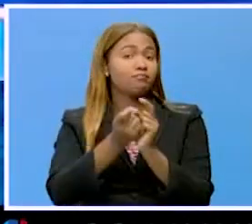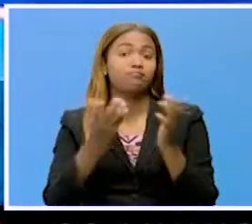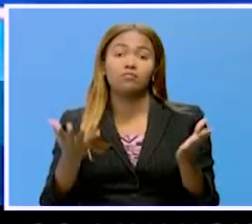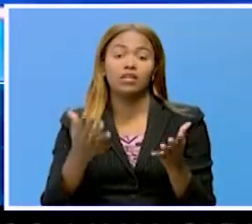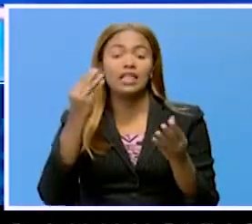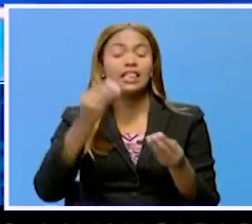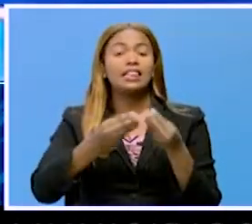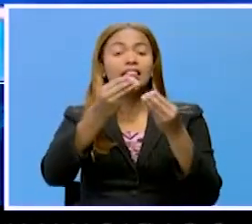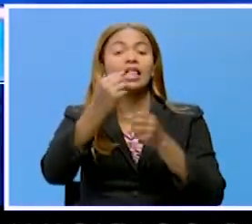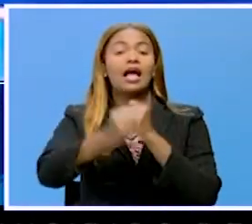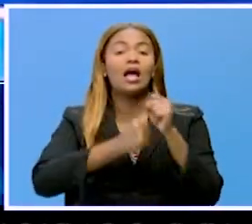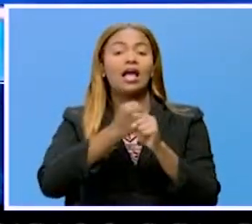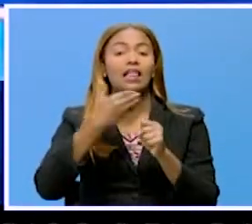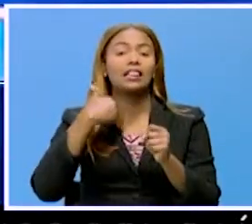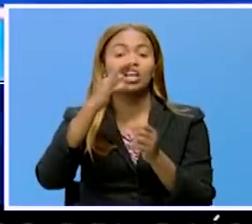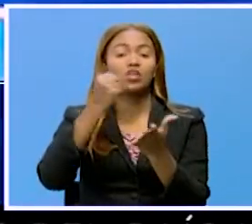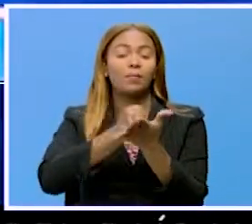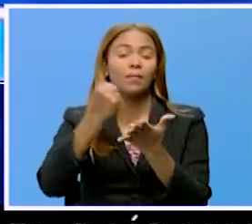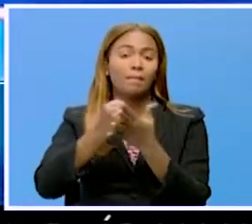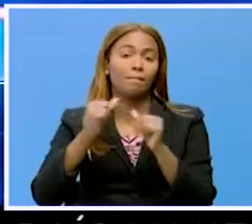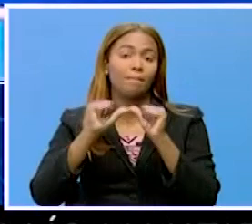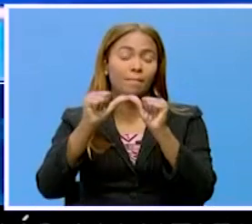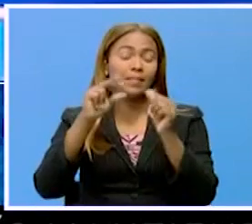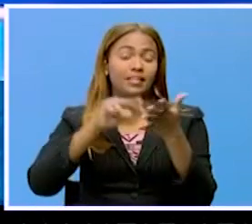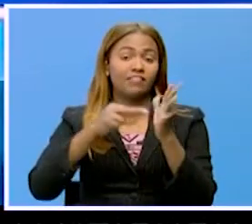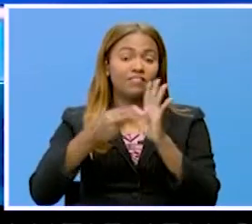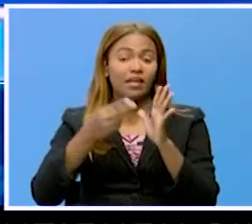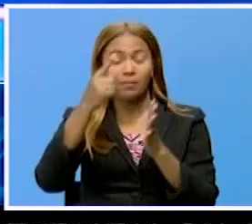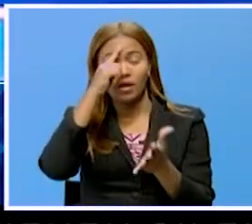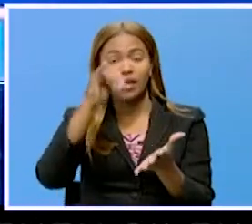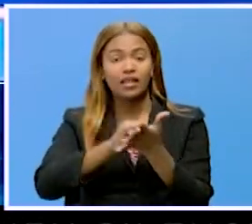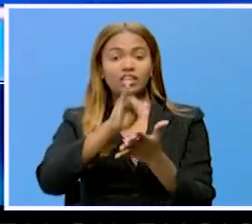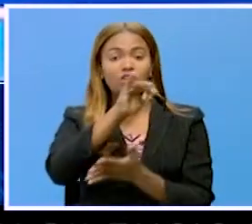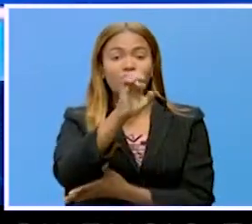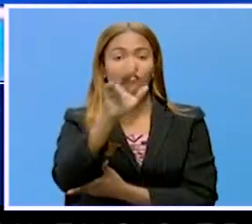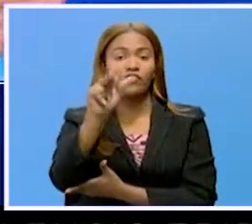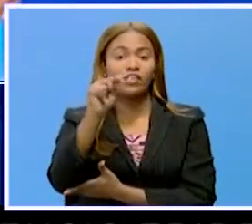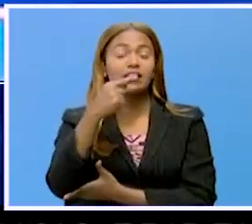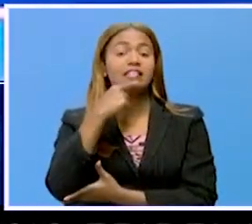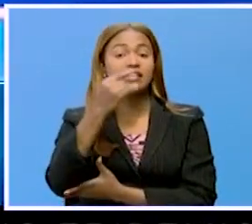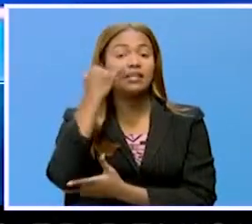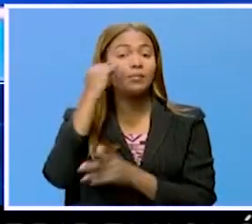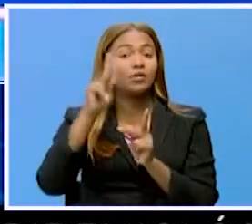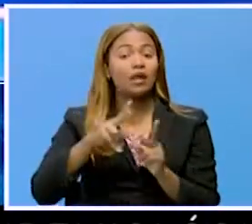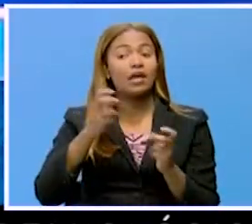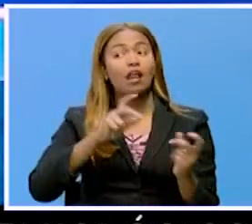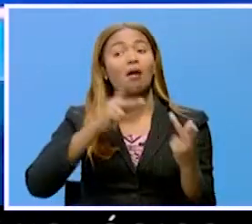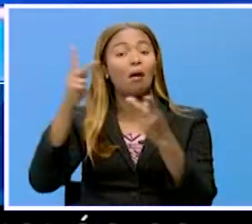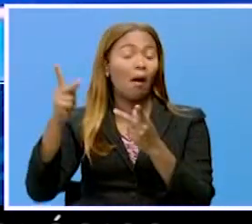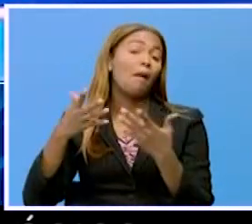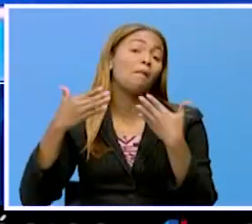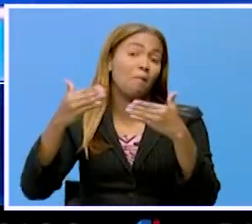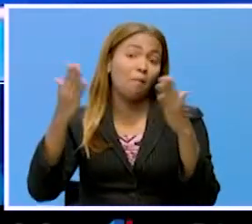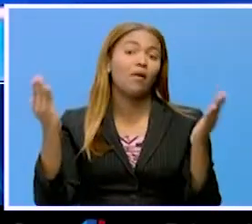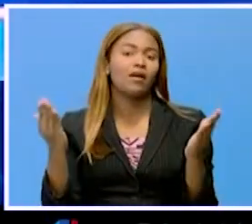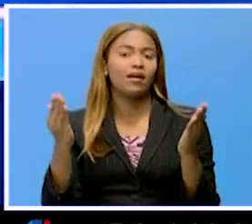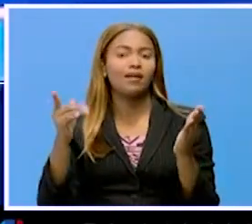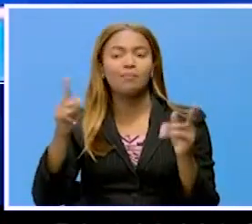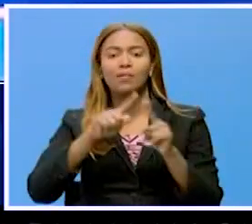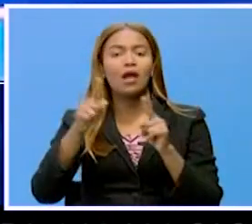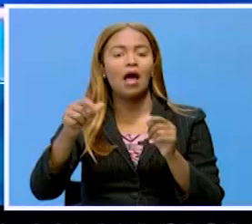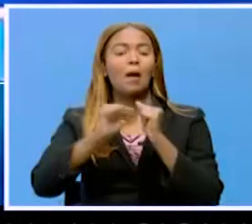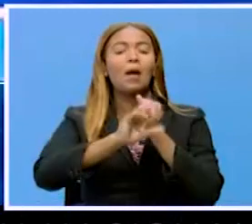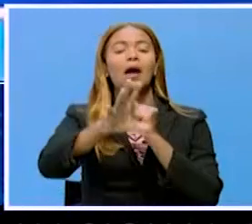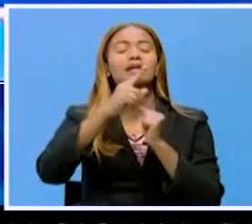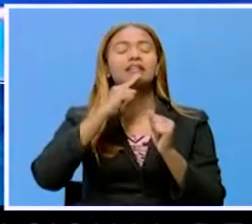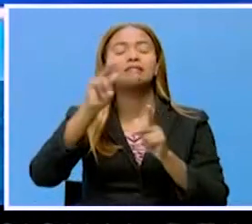de años que tenga tu pasaporte vigente. O sea que por eso es que Joe Biden dice que el que quiera venir, que venga. Sí, sí, claro, o sea, ciertamente. Él no está